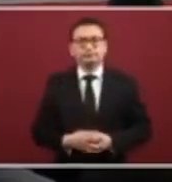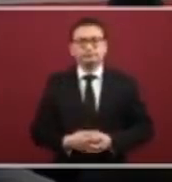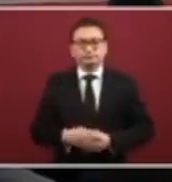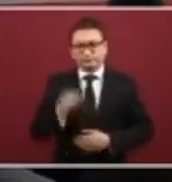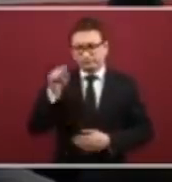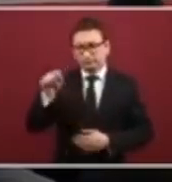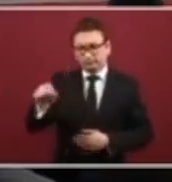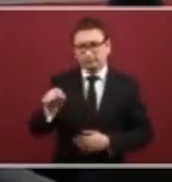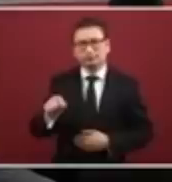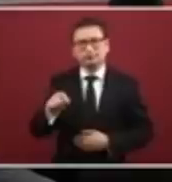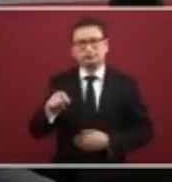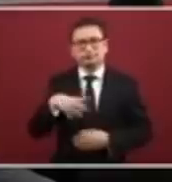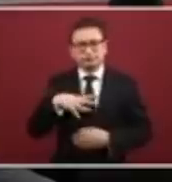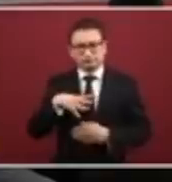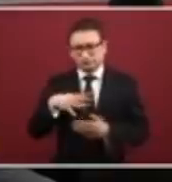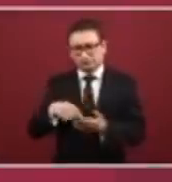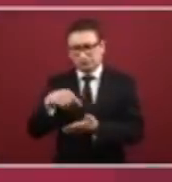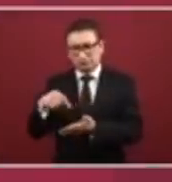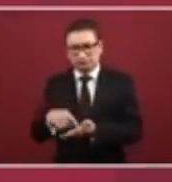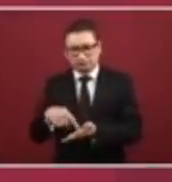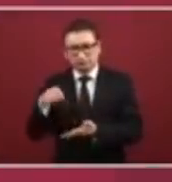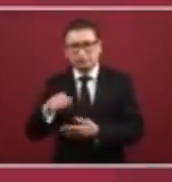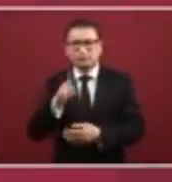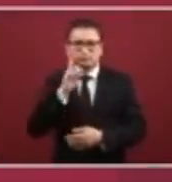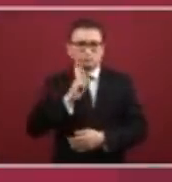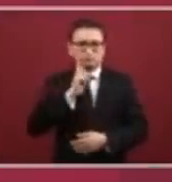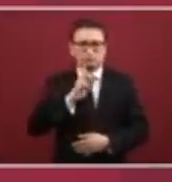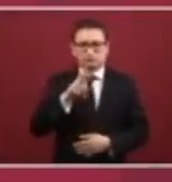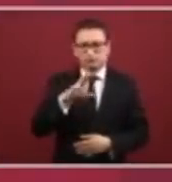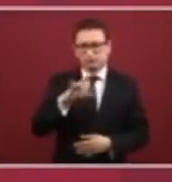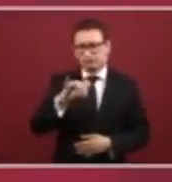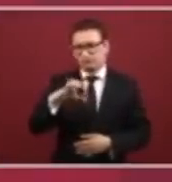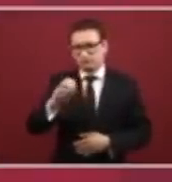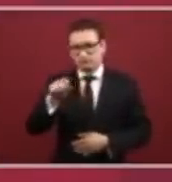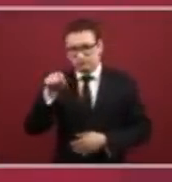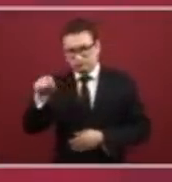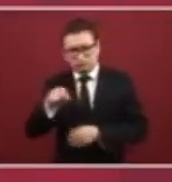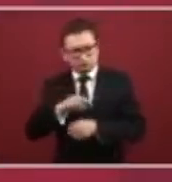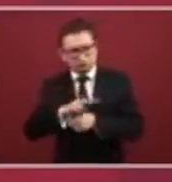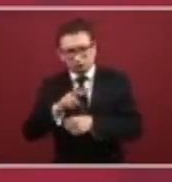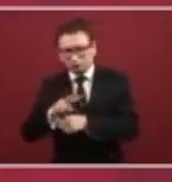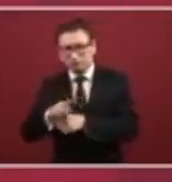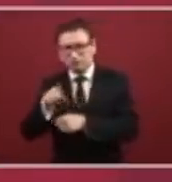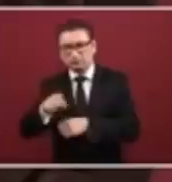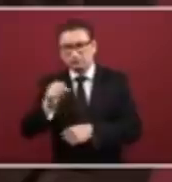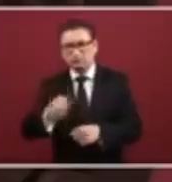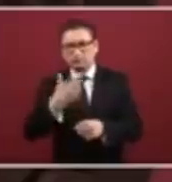Ahí va a estar Rocío, porque ahí va a estar la Secretaría de Energía.